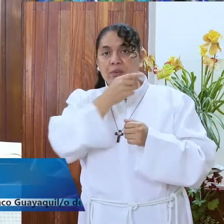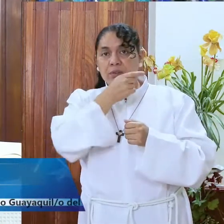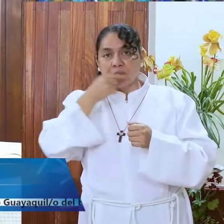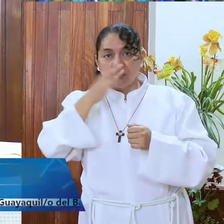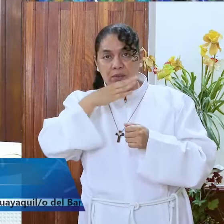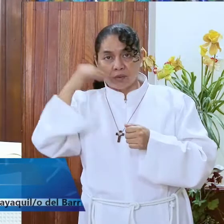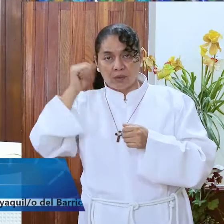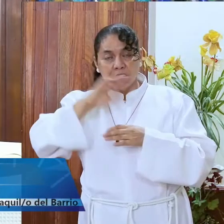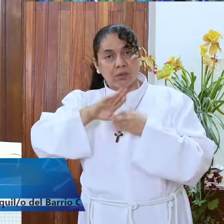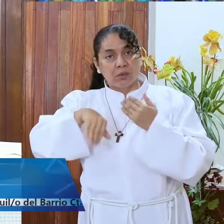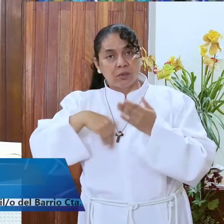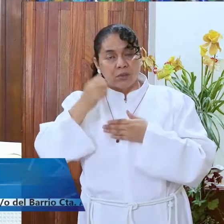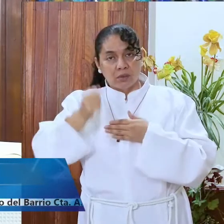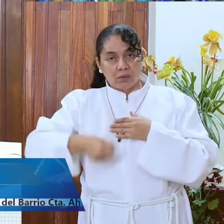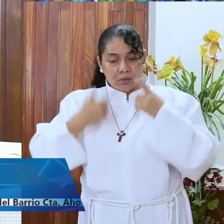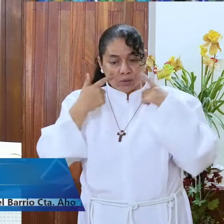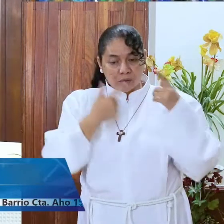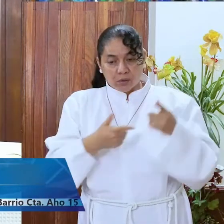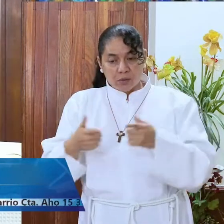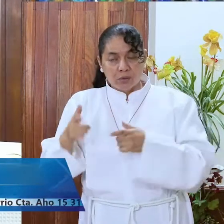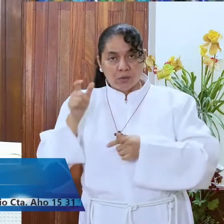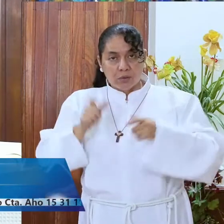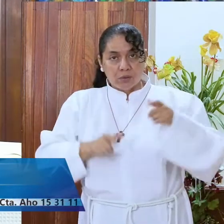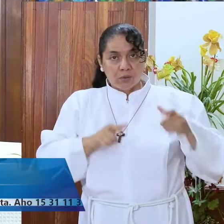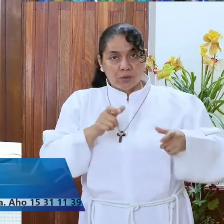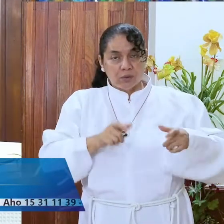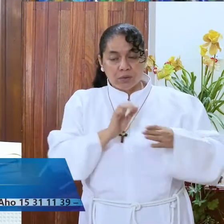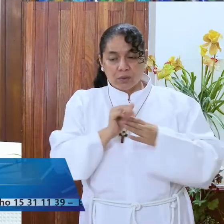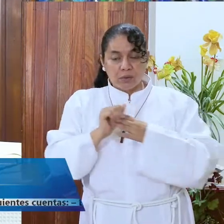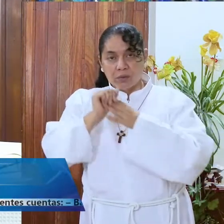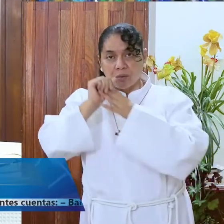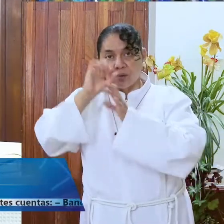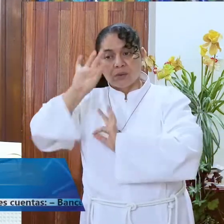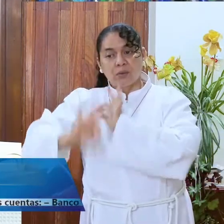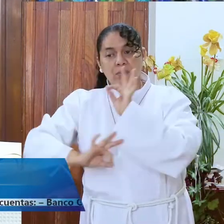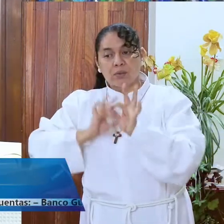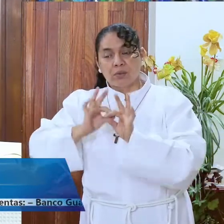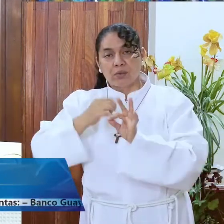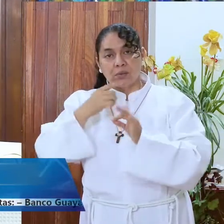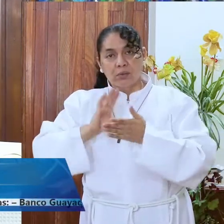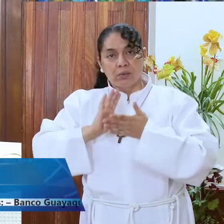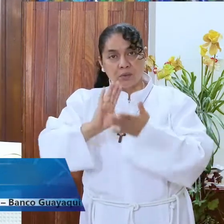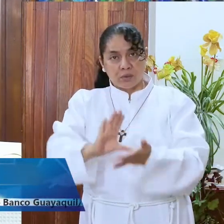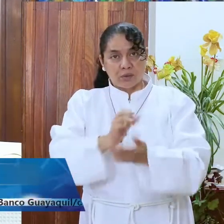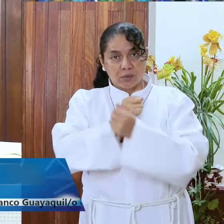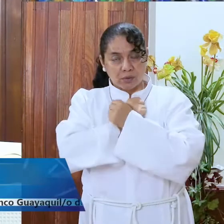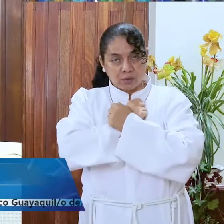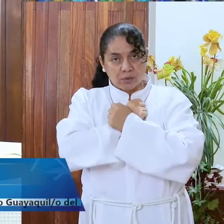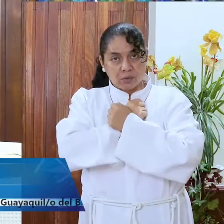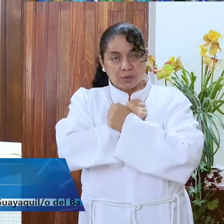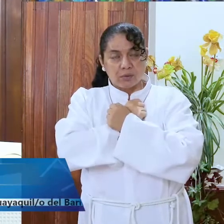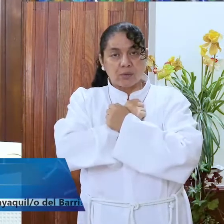todos los pastores que cuida de tu pueblo lleva la su perfección por la caridad